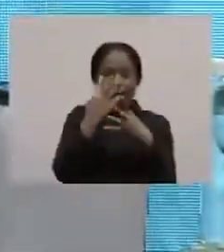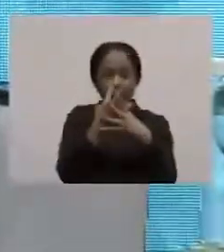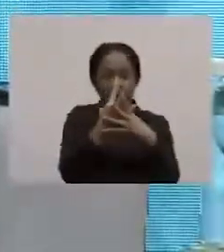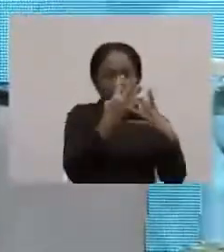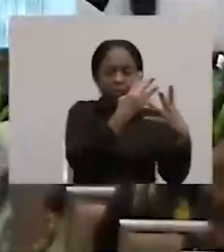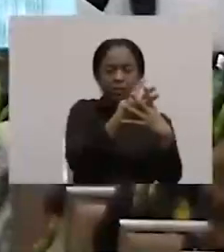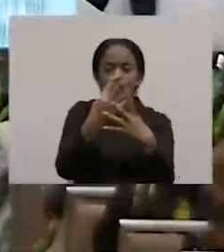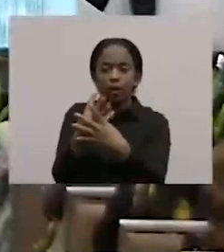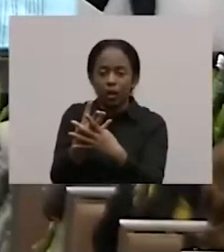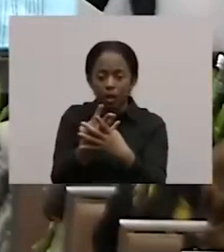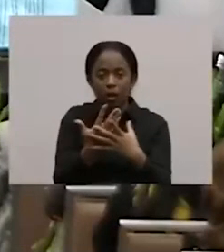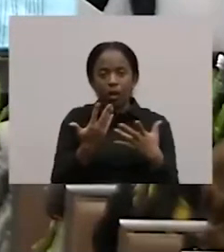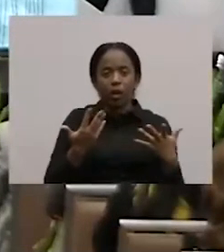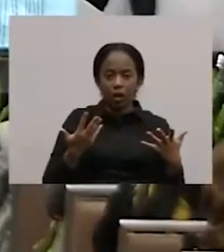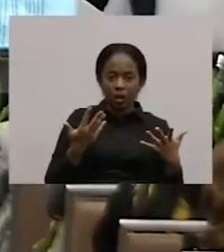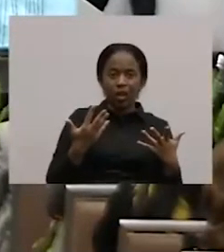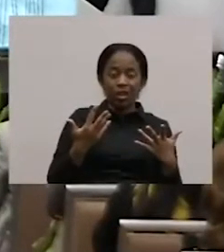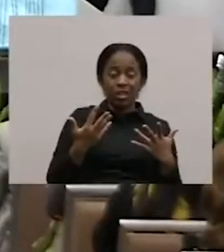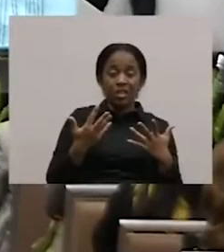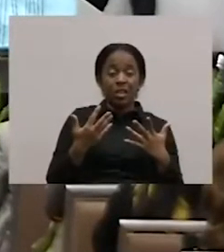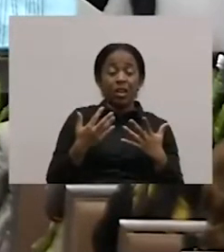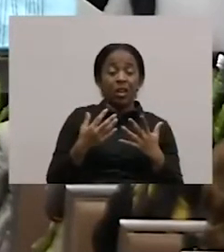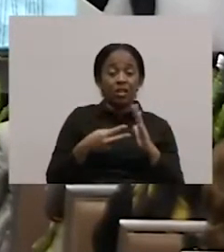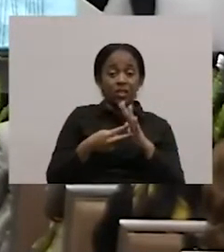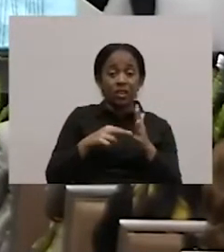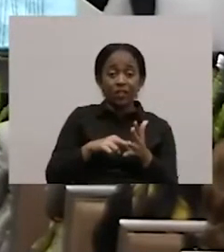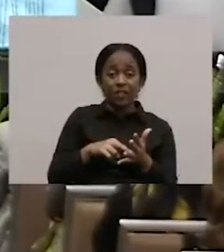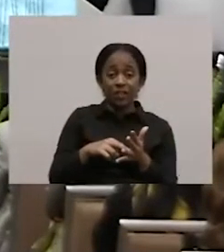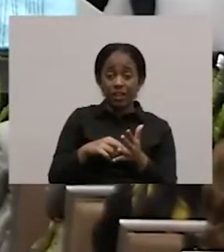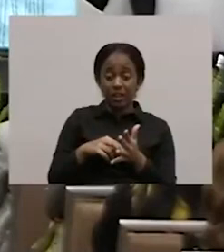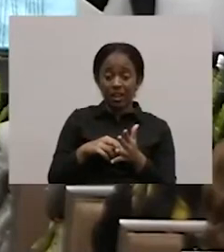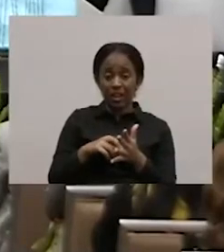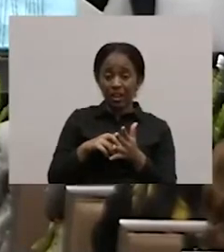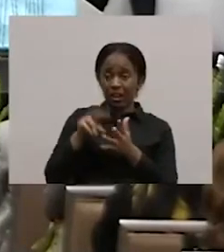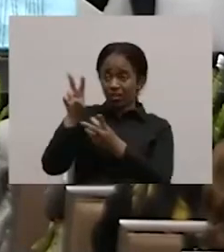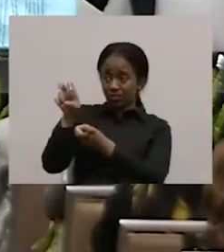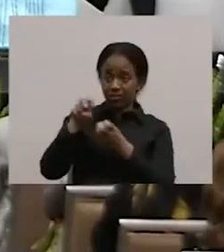daño que genera tú divulgar un mensaje falso,